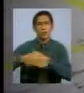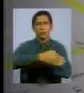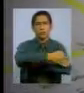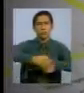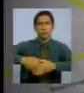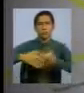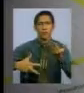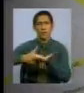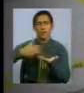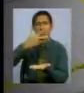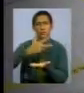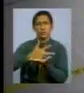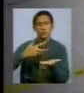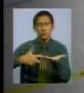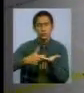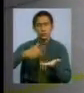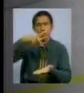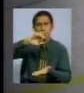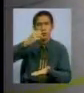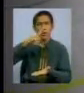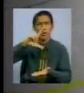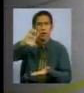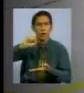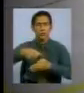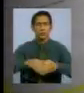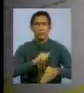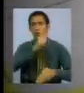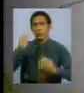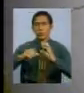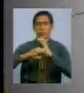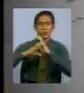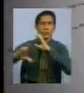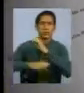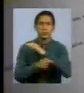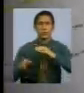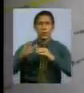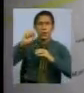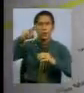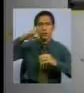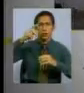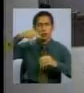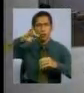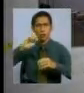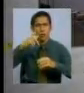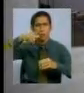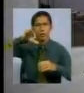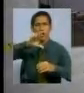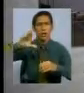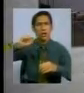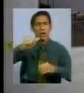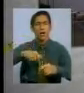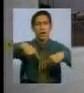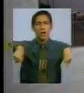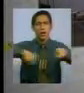Terminal Pascuales. Los demás vehículos deberán ir por la avenida Antonio Parra Velasco hasta llegar al redondel de los Héroes